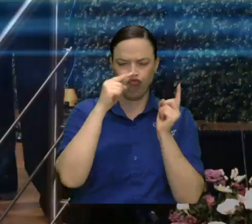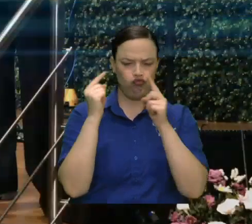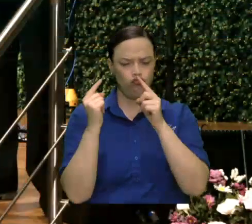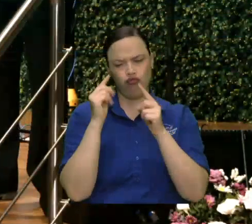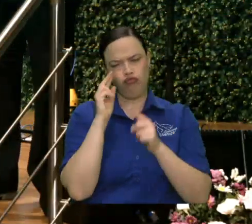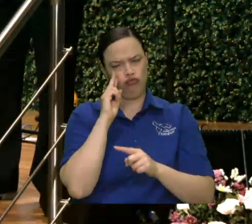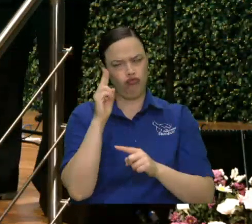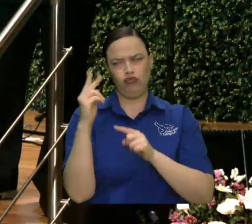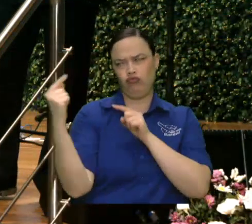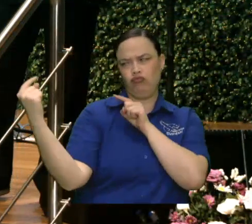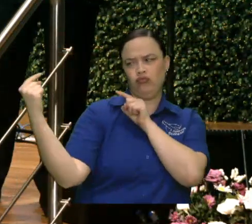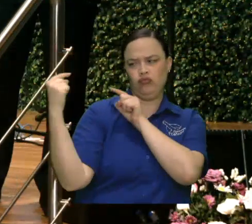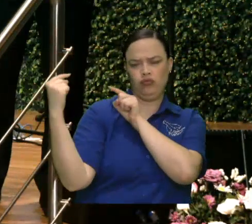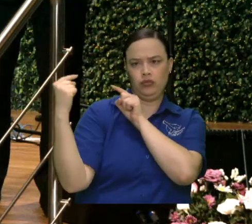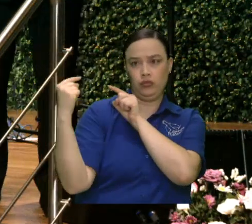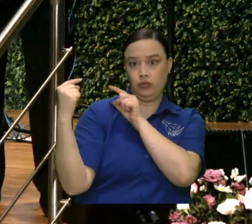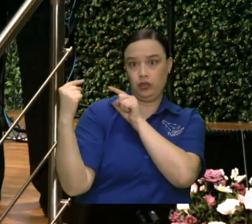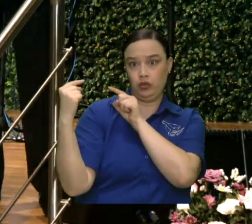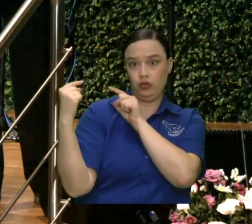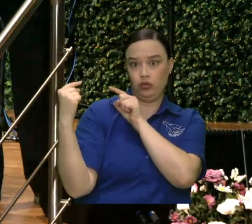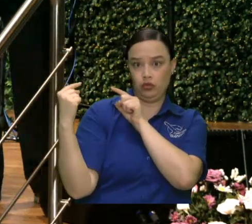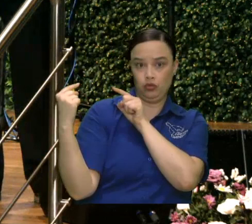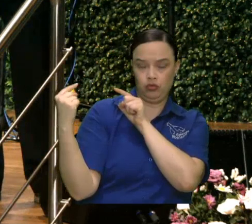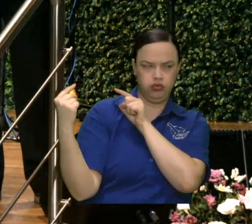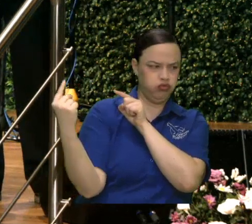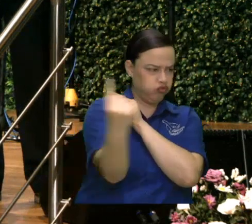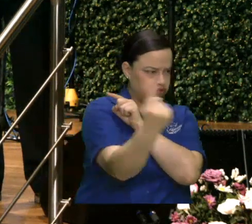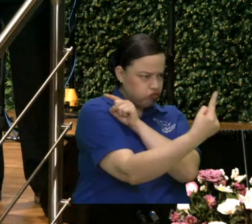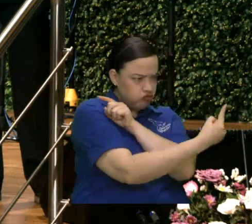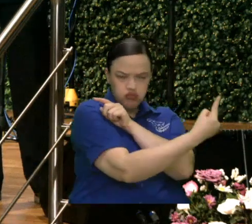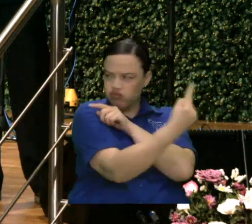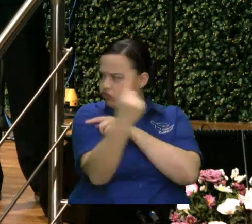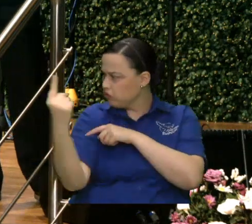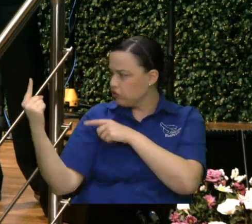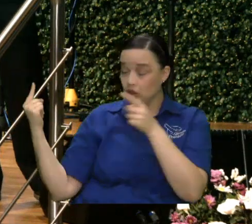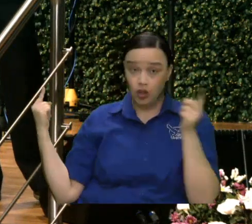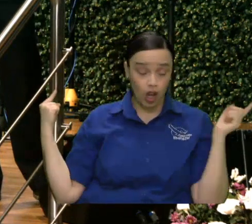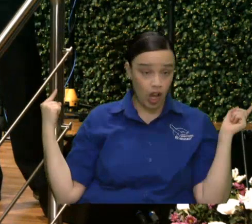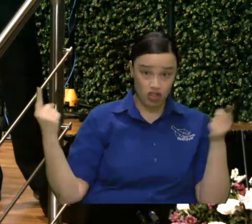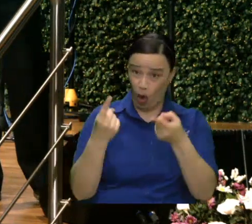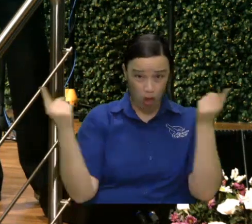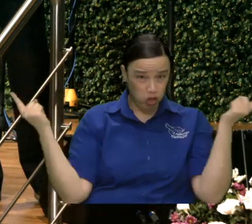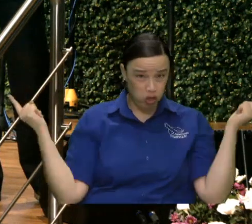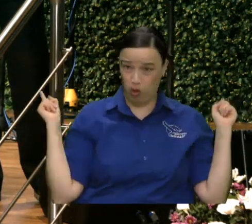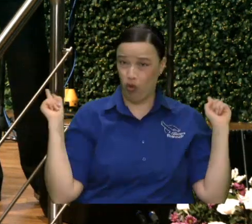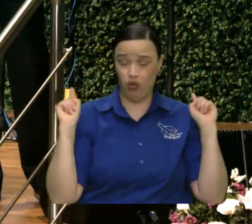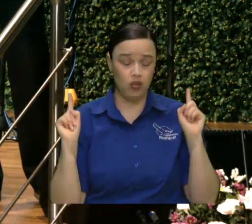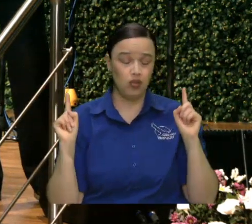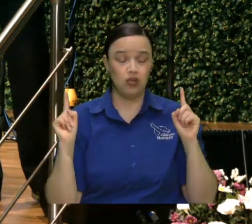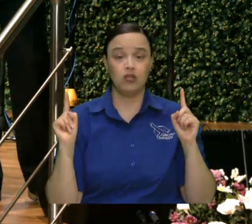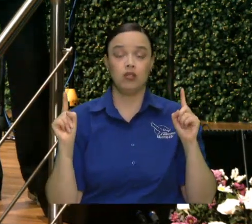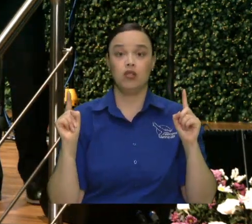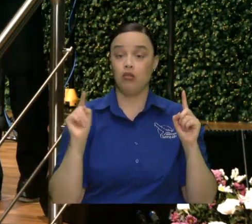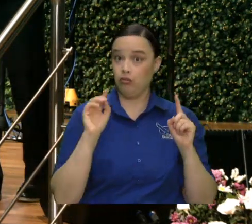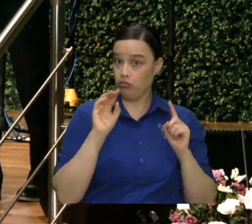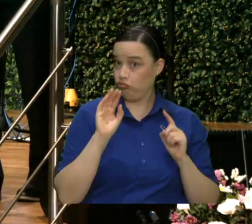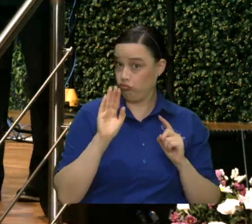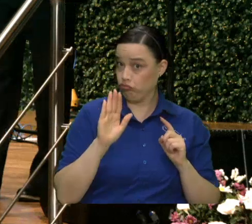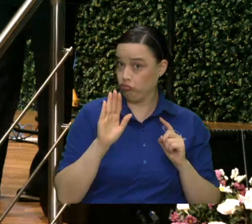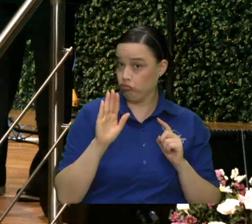enemigo literalmente cubriendo todas las salidas por los por las cuales su enemigo que en este caso